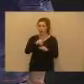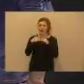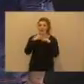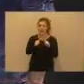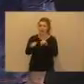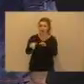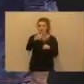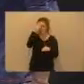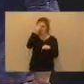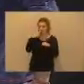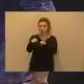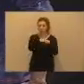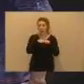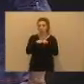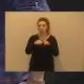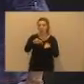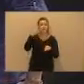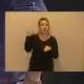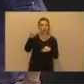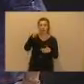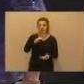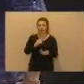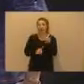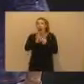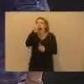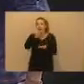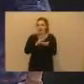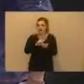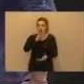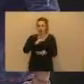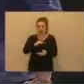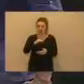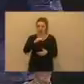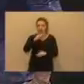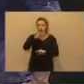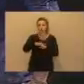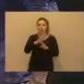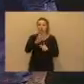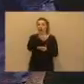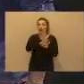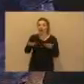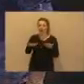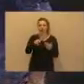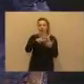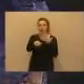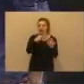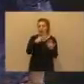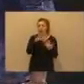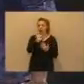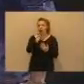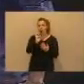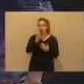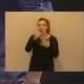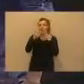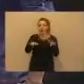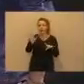mérito ni de capacidad. Solamente a veces se cumple el de capacidad y no hay ninguna garantía de cumplimiento de principios como la transparencia, la